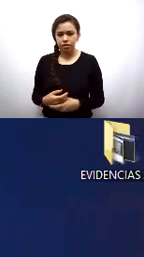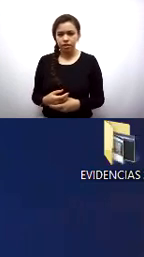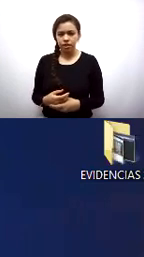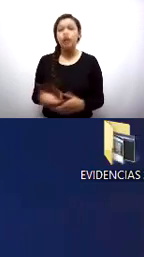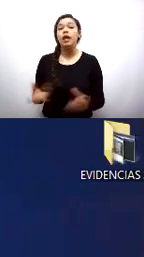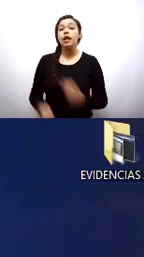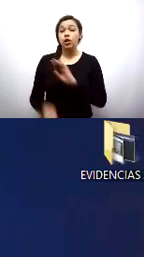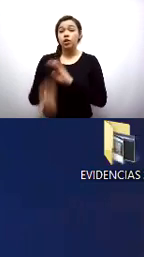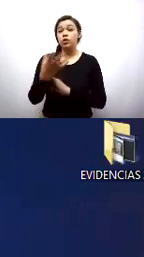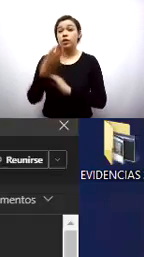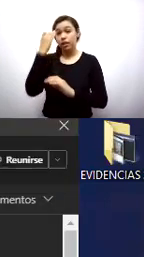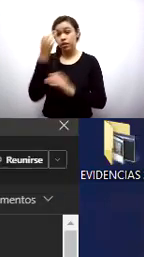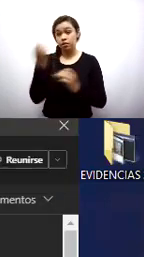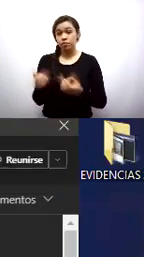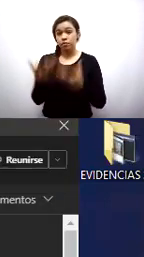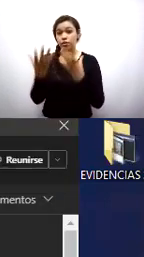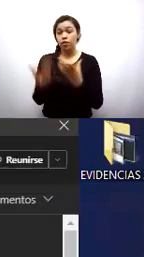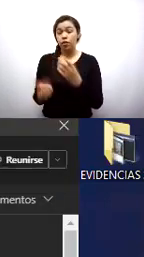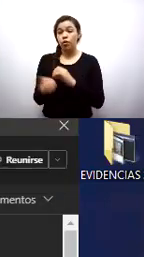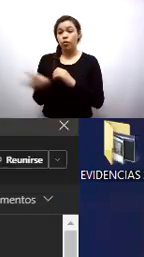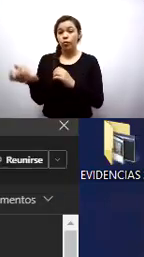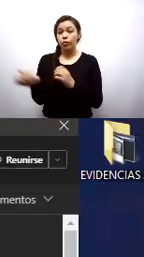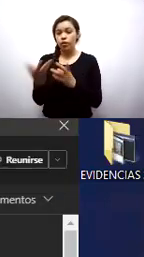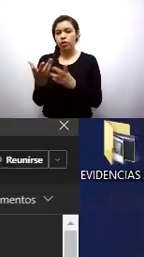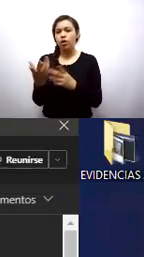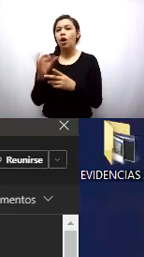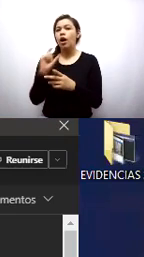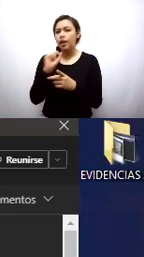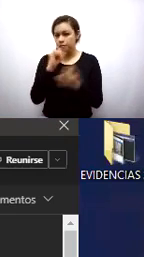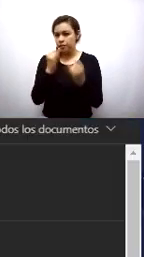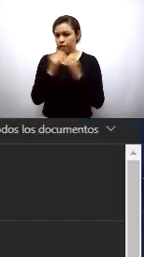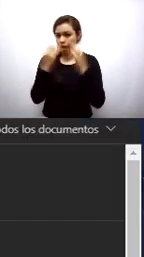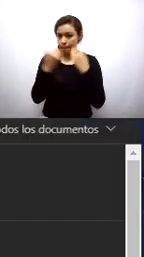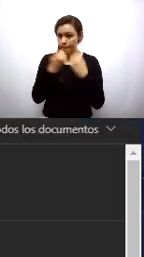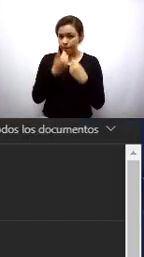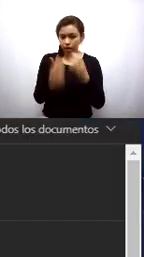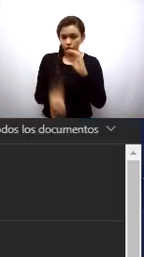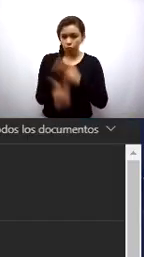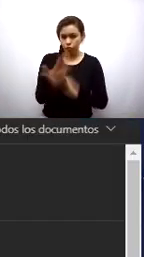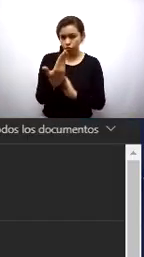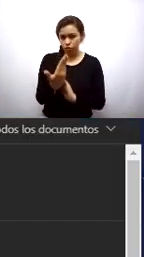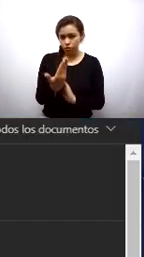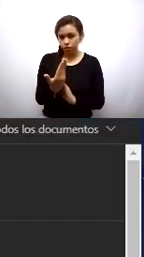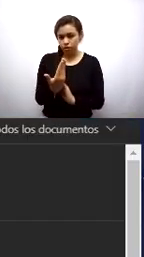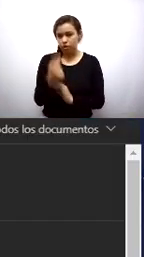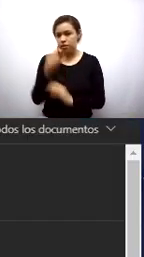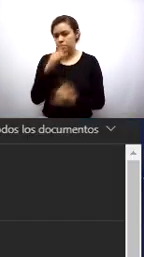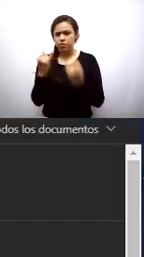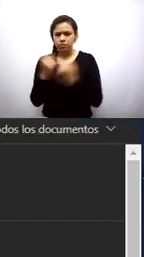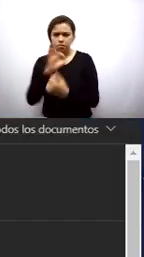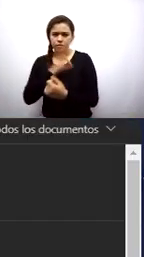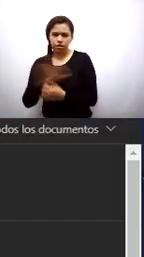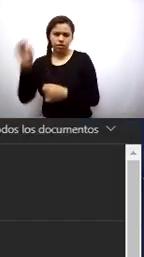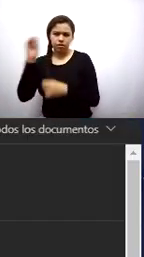se tardó y si lo subió de la manera correcta. Entonces, aquí tú también puedes editar el mismo